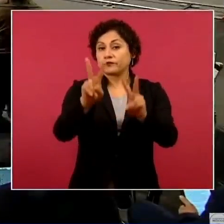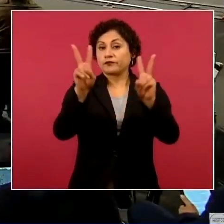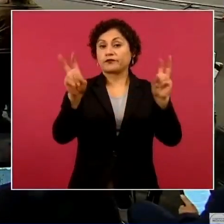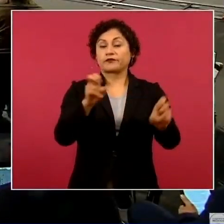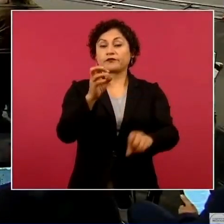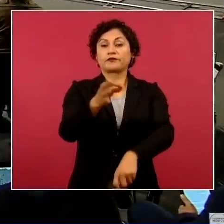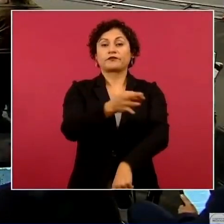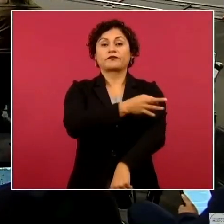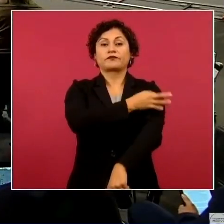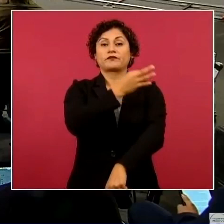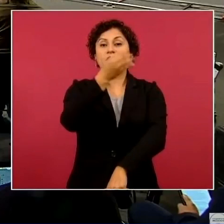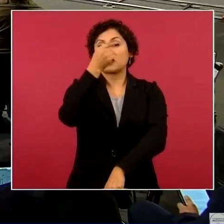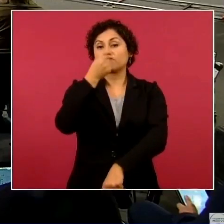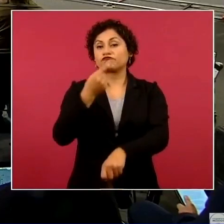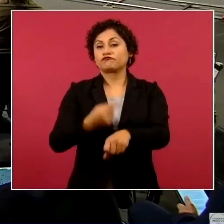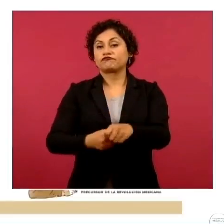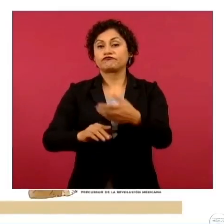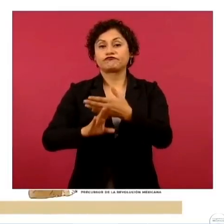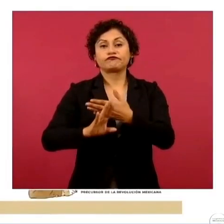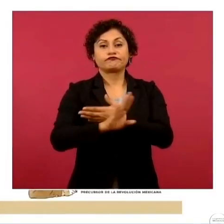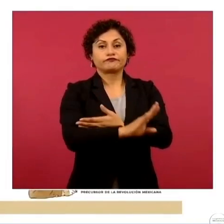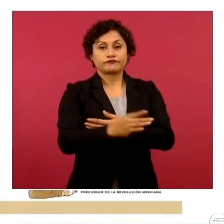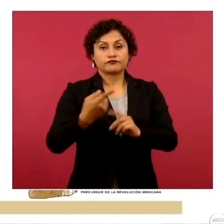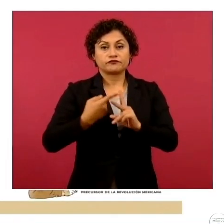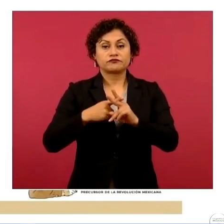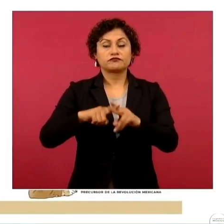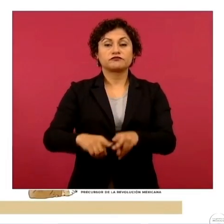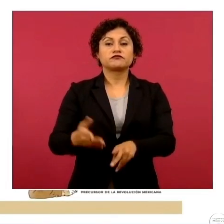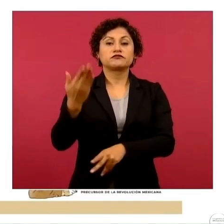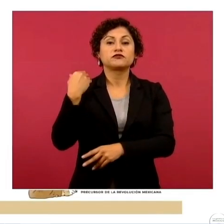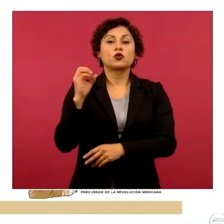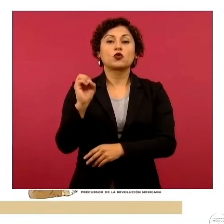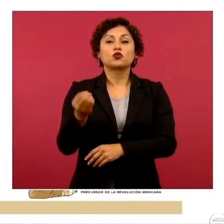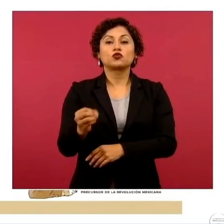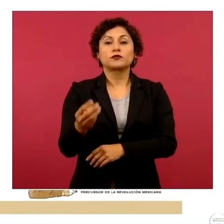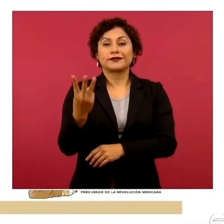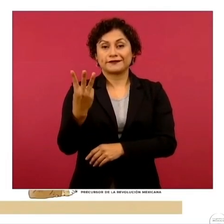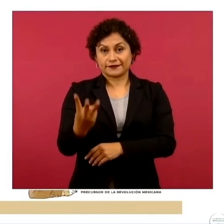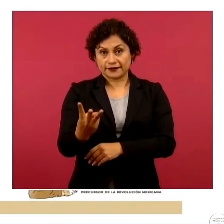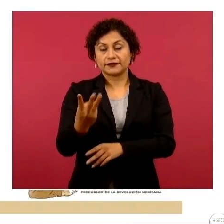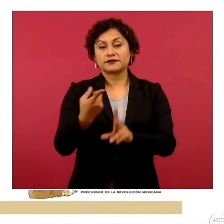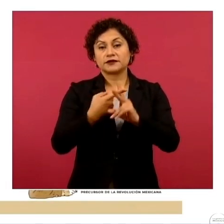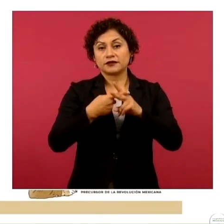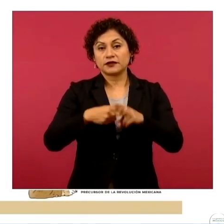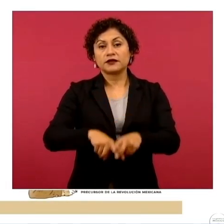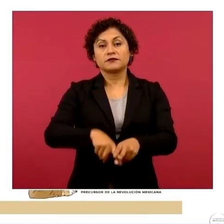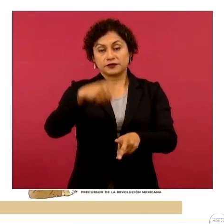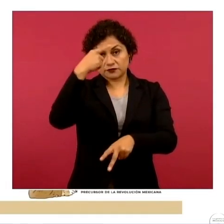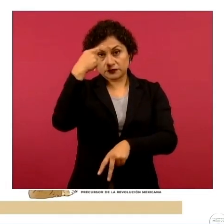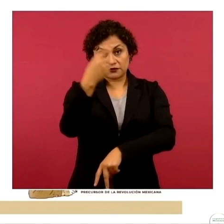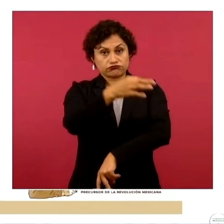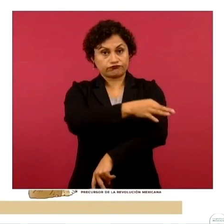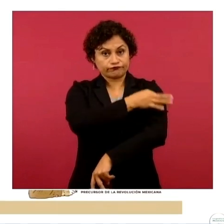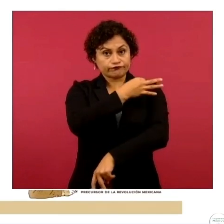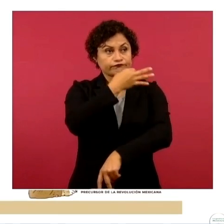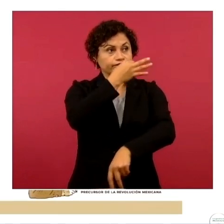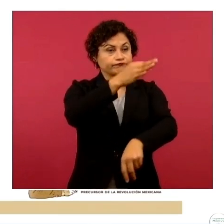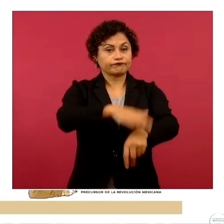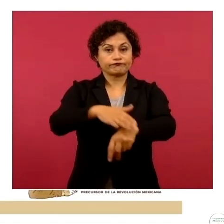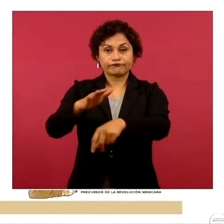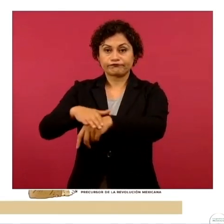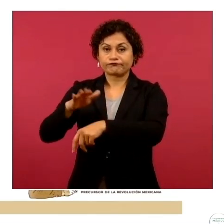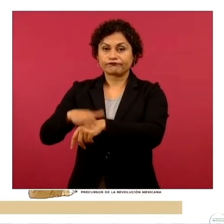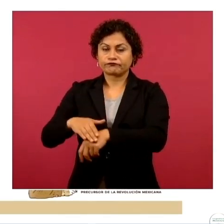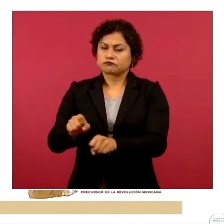recordarán que la iniciamos el 3 de octubre, el lunes 3 de octubre se inició la campaña nacional de vacunación contra influenza, como se inicia todos